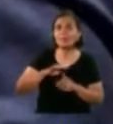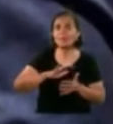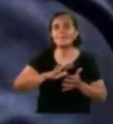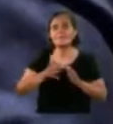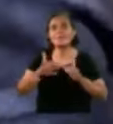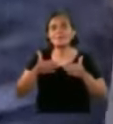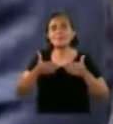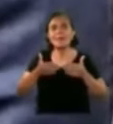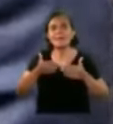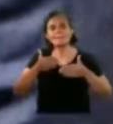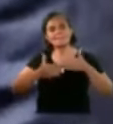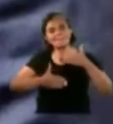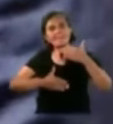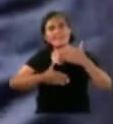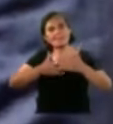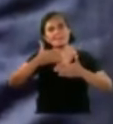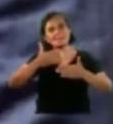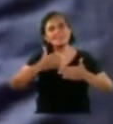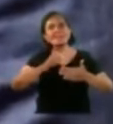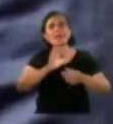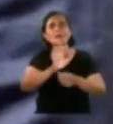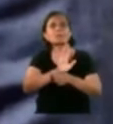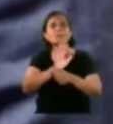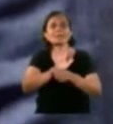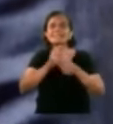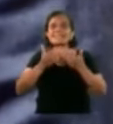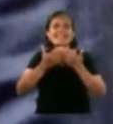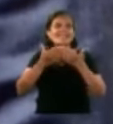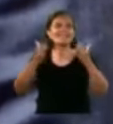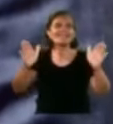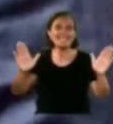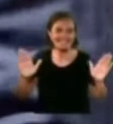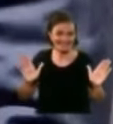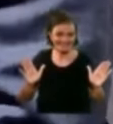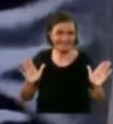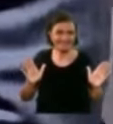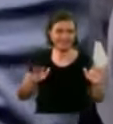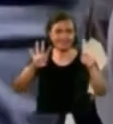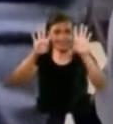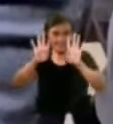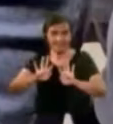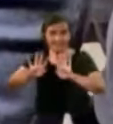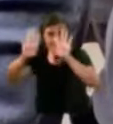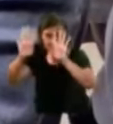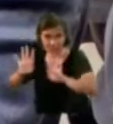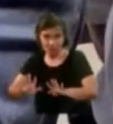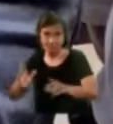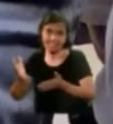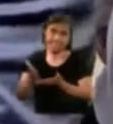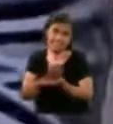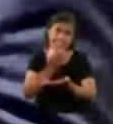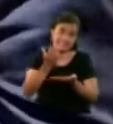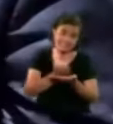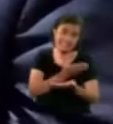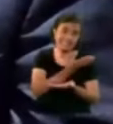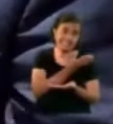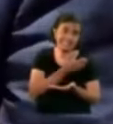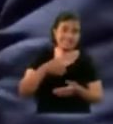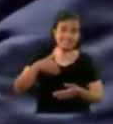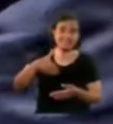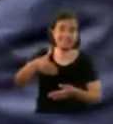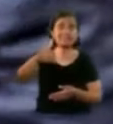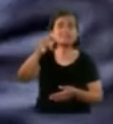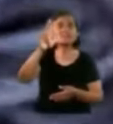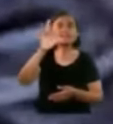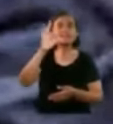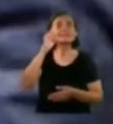libertad, si se quiere, ¿no? Al retirar las rejas y los niveles móviles. Vamos a trabajar durante 30 días con la